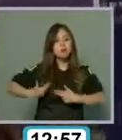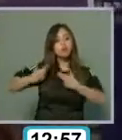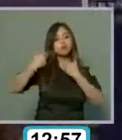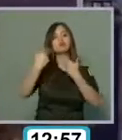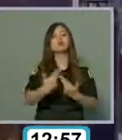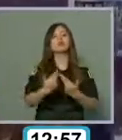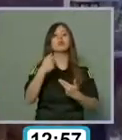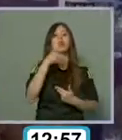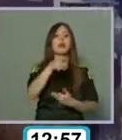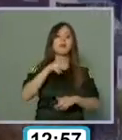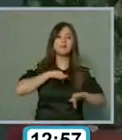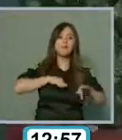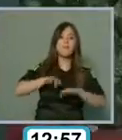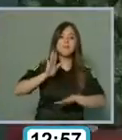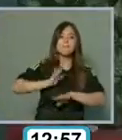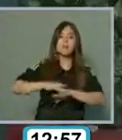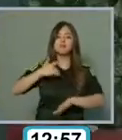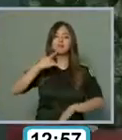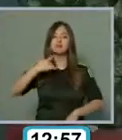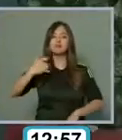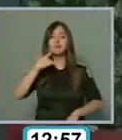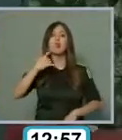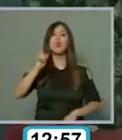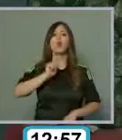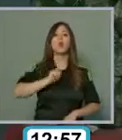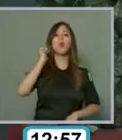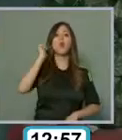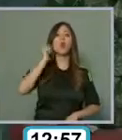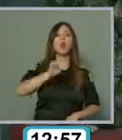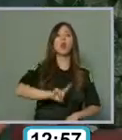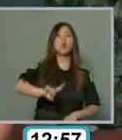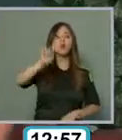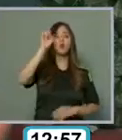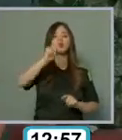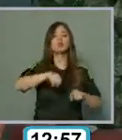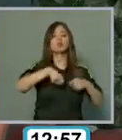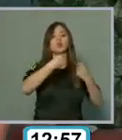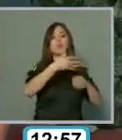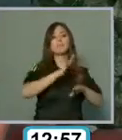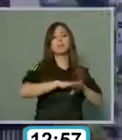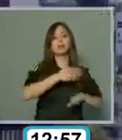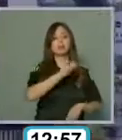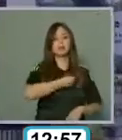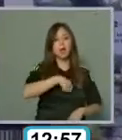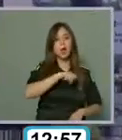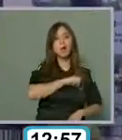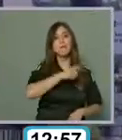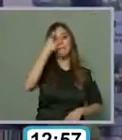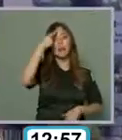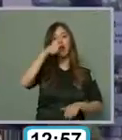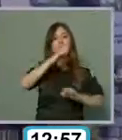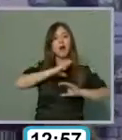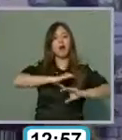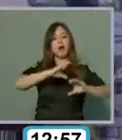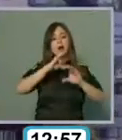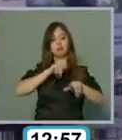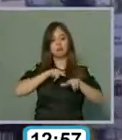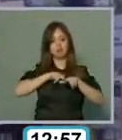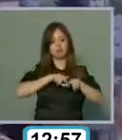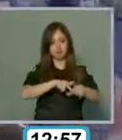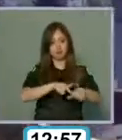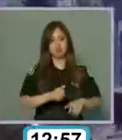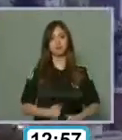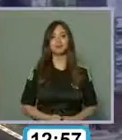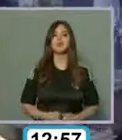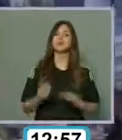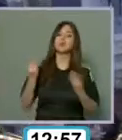sigas trabajando mucho y que Dios te dé también mucha salud para que sigas haciendo lo que te gusta. Gracias, muchísimas gracias. Y yo